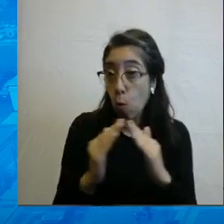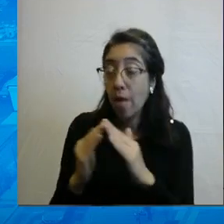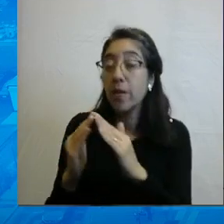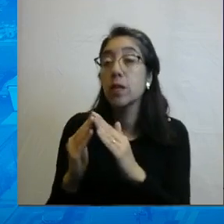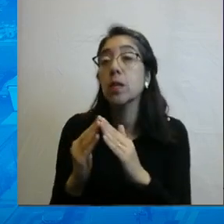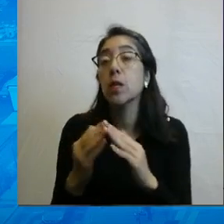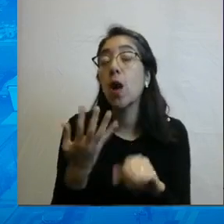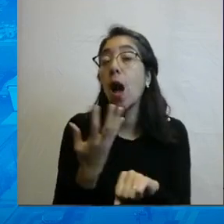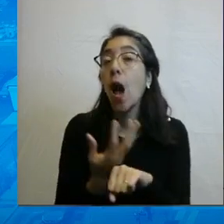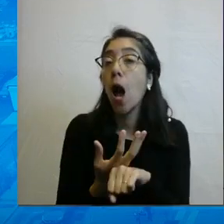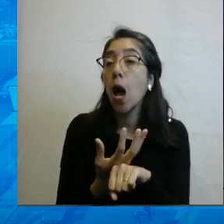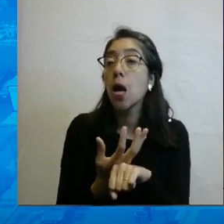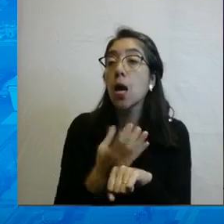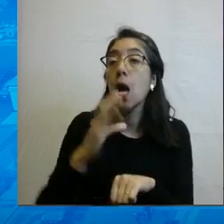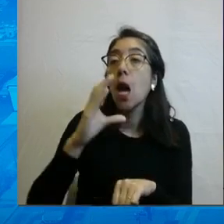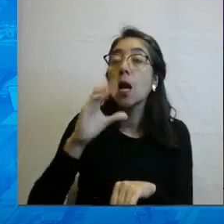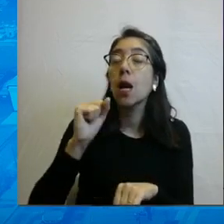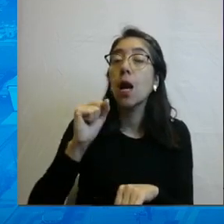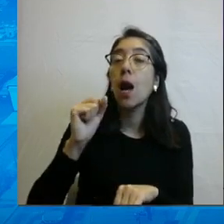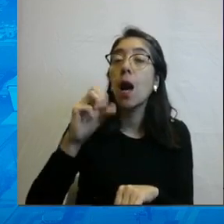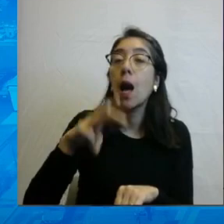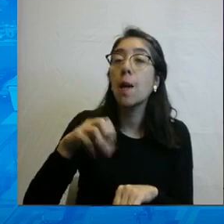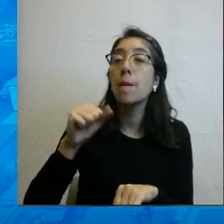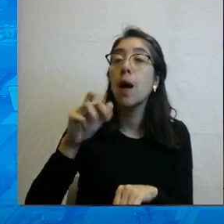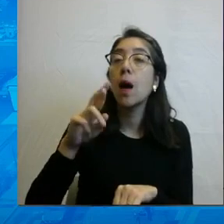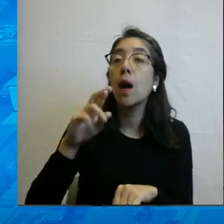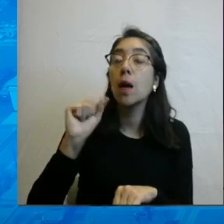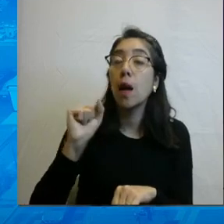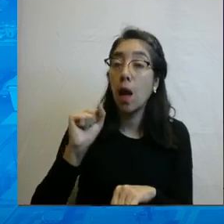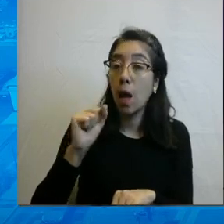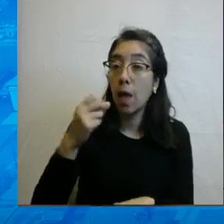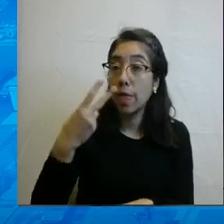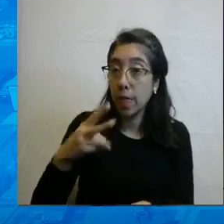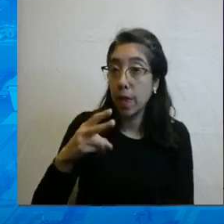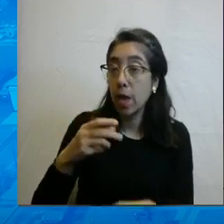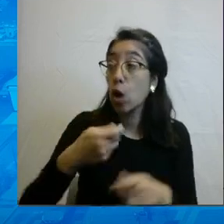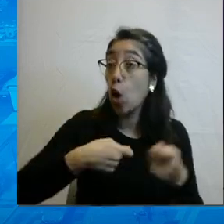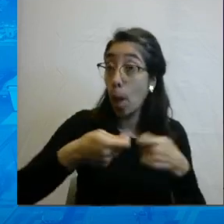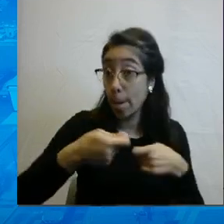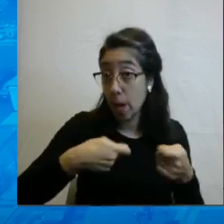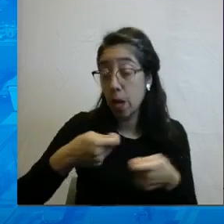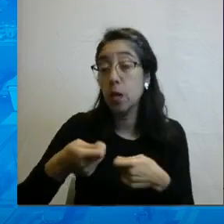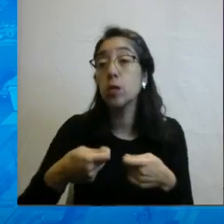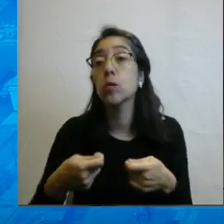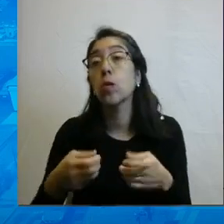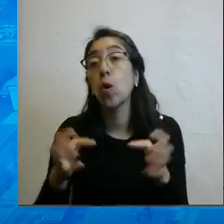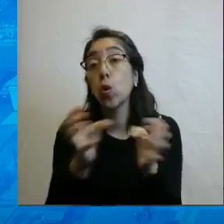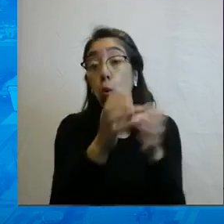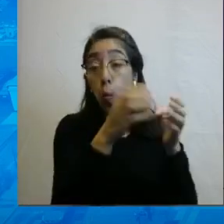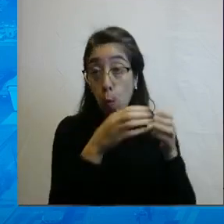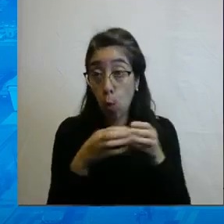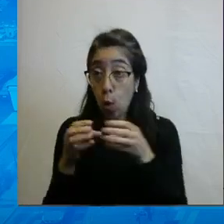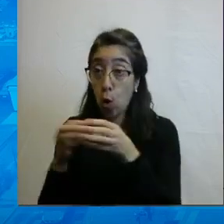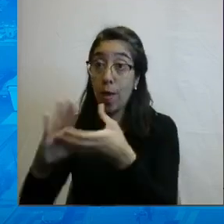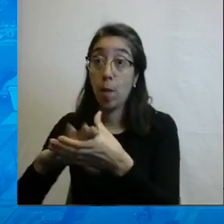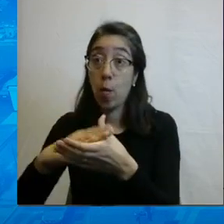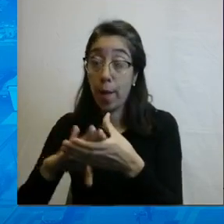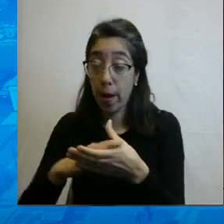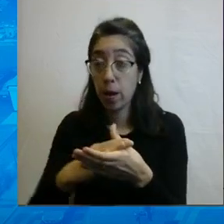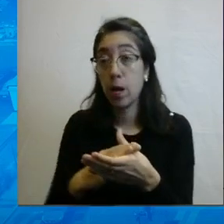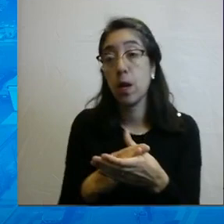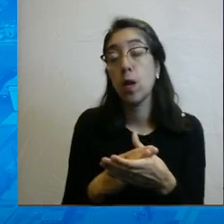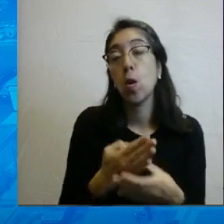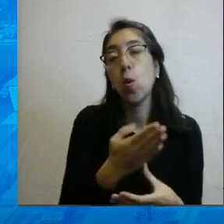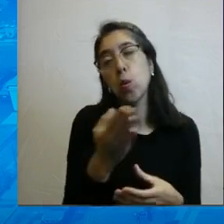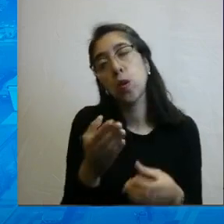de Comercio, sí, que también está afectada por esto. Le vamos a encargar a ustedes que... nosotros vamos a dar... puedan ver una posibilidad